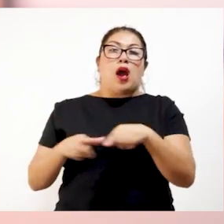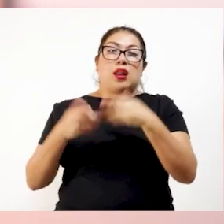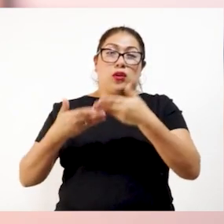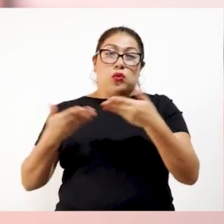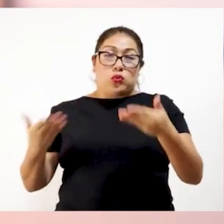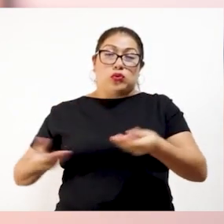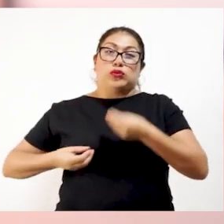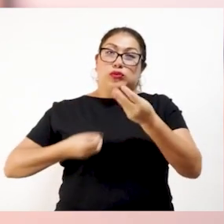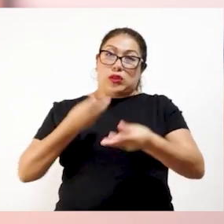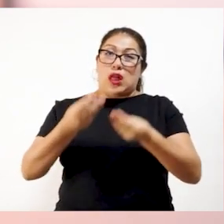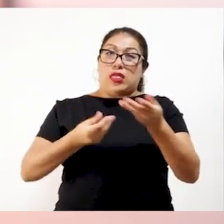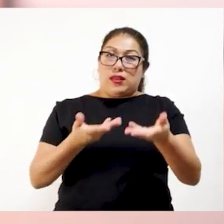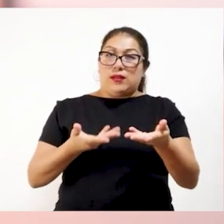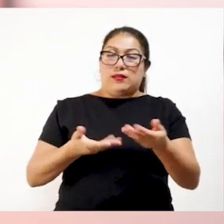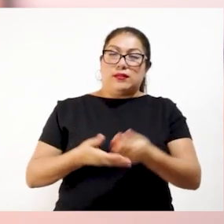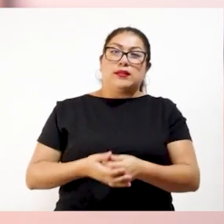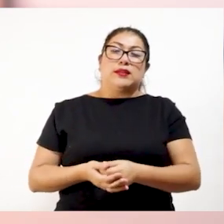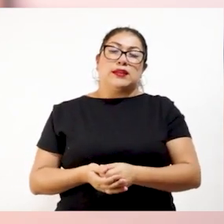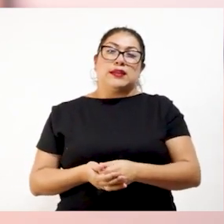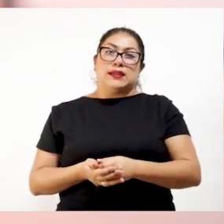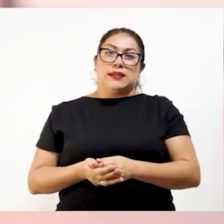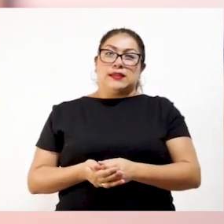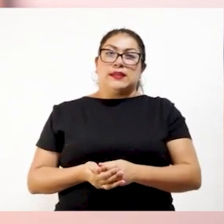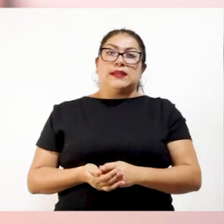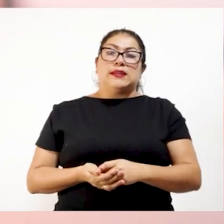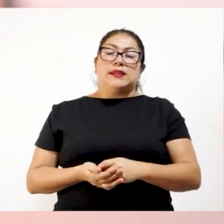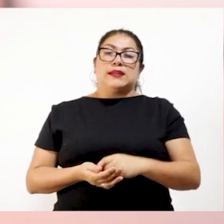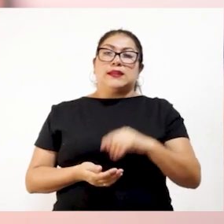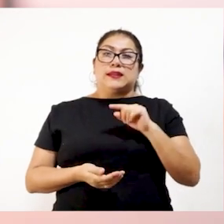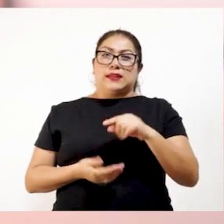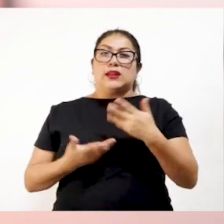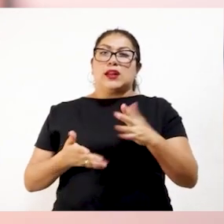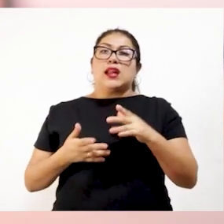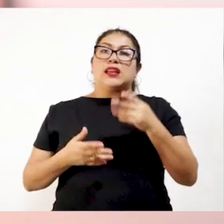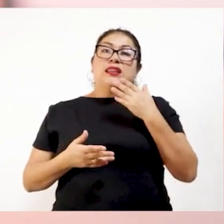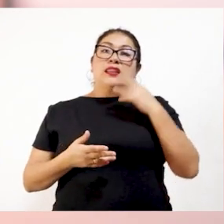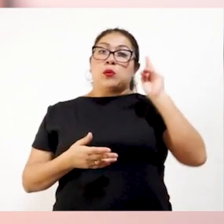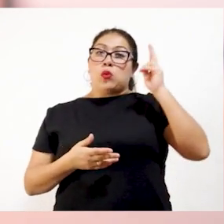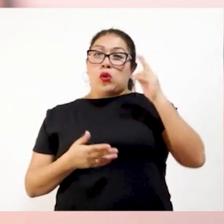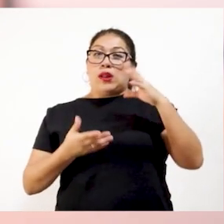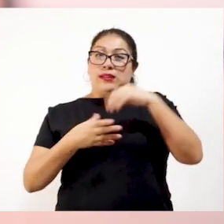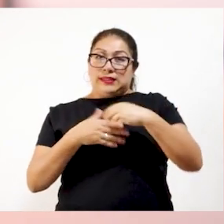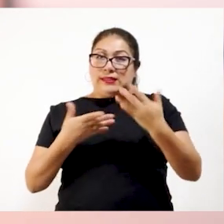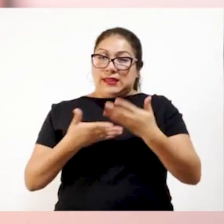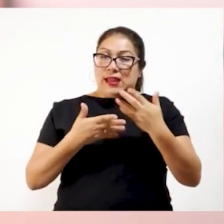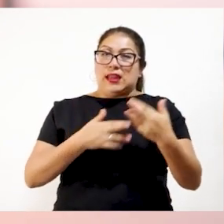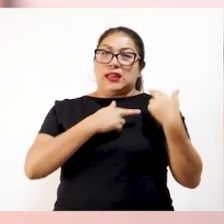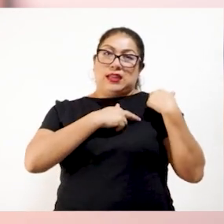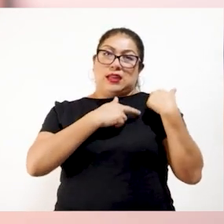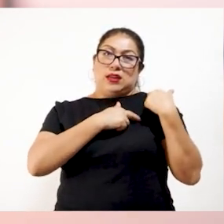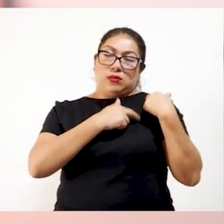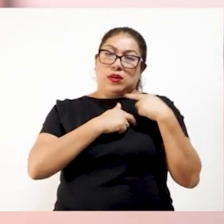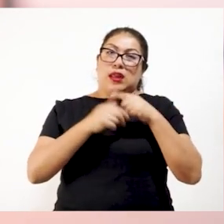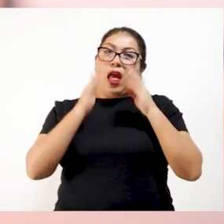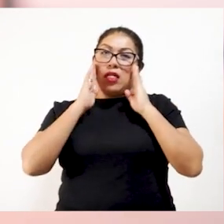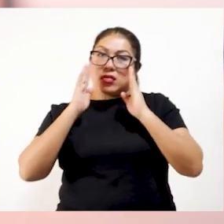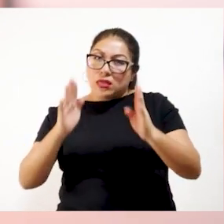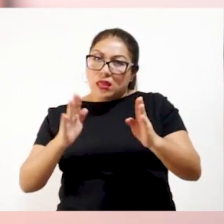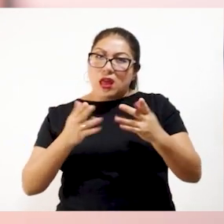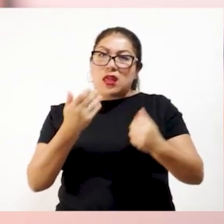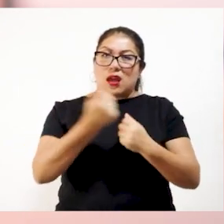recursos pues donde radican esos profesores itinerantes